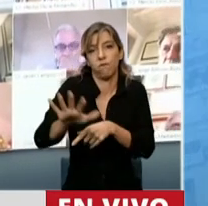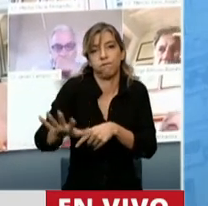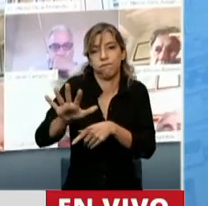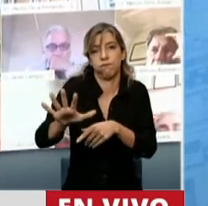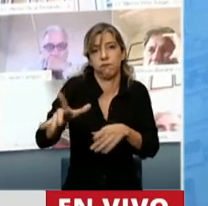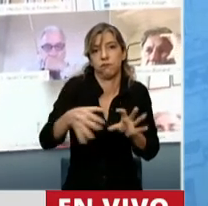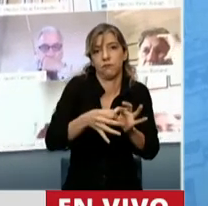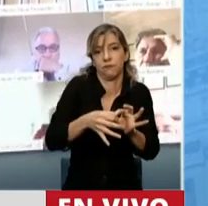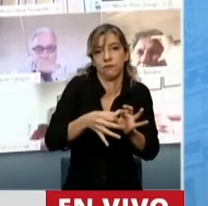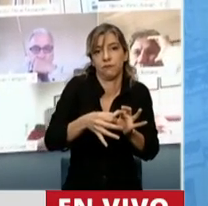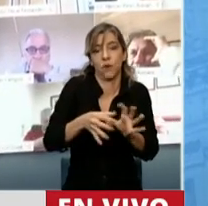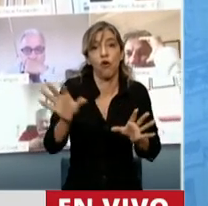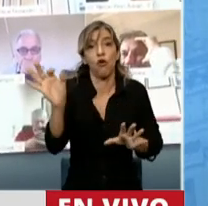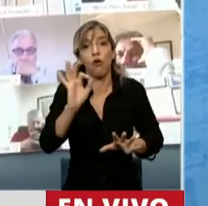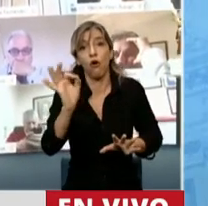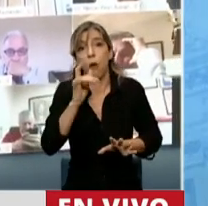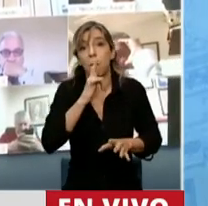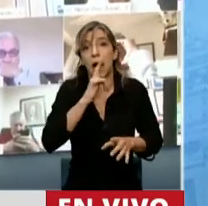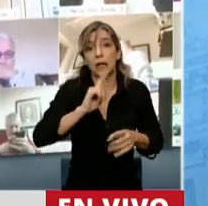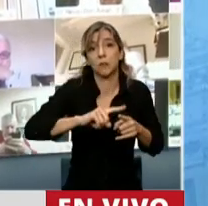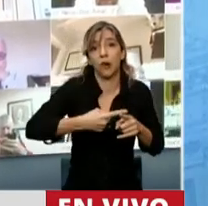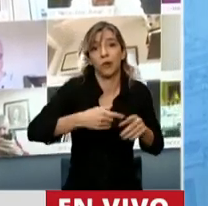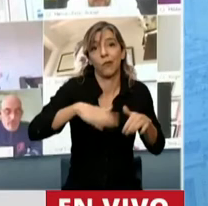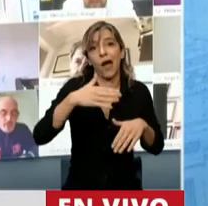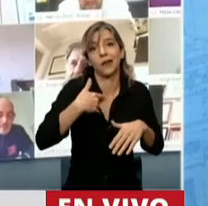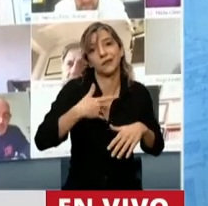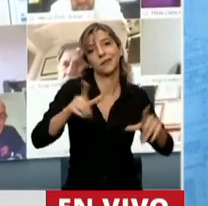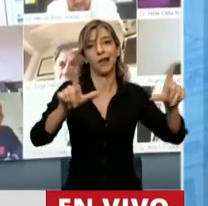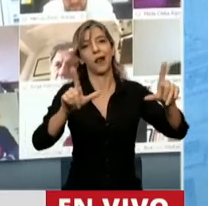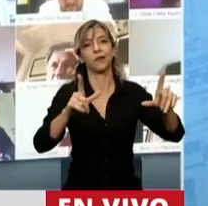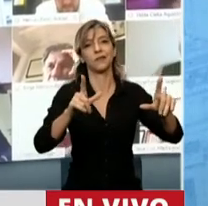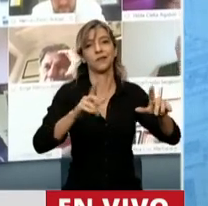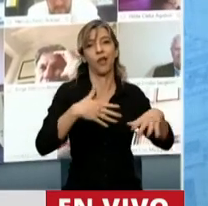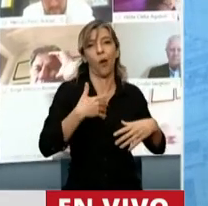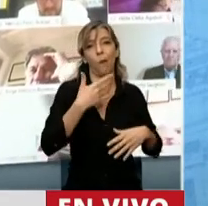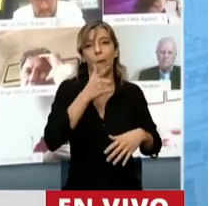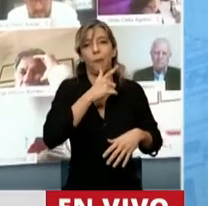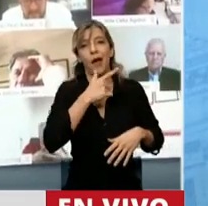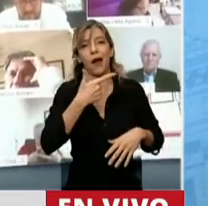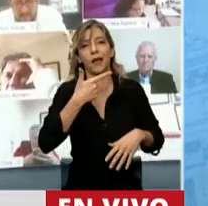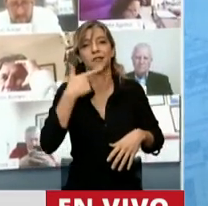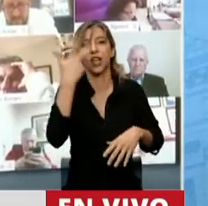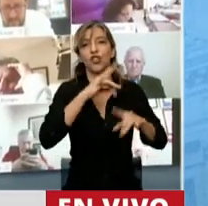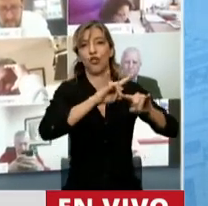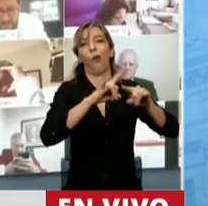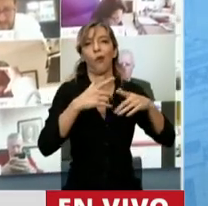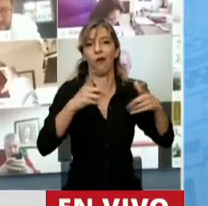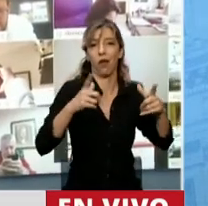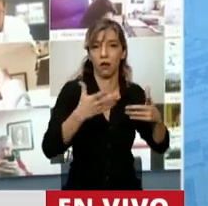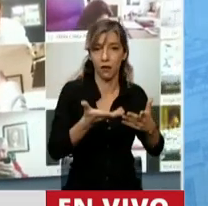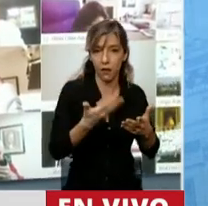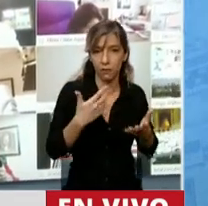se parece más a un show que a una política pública. Yo exhorto al señor presidente de la